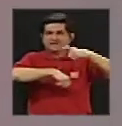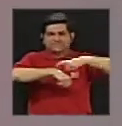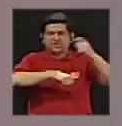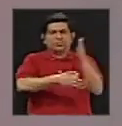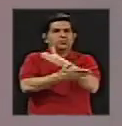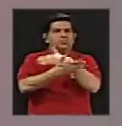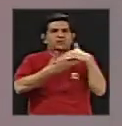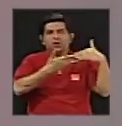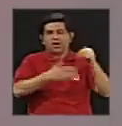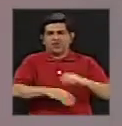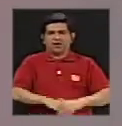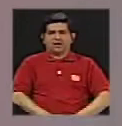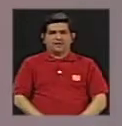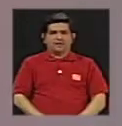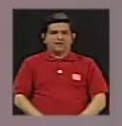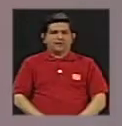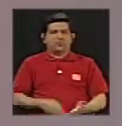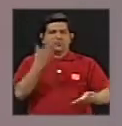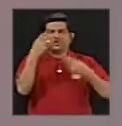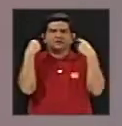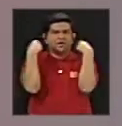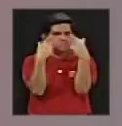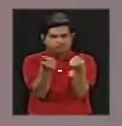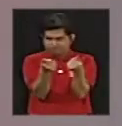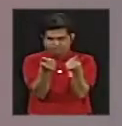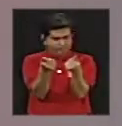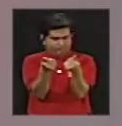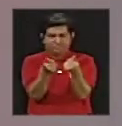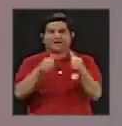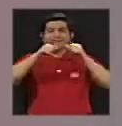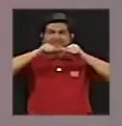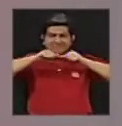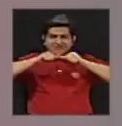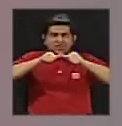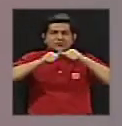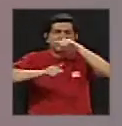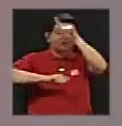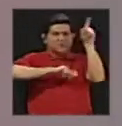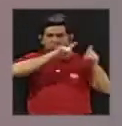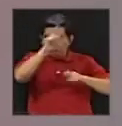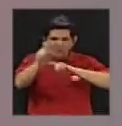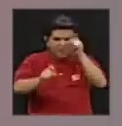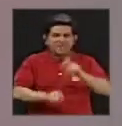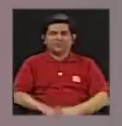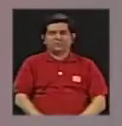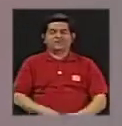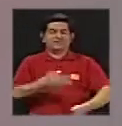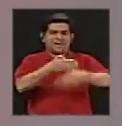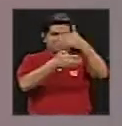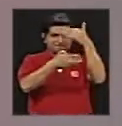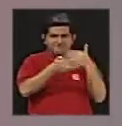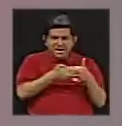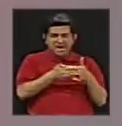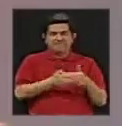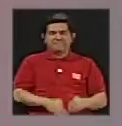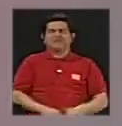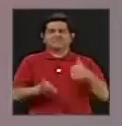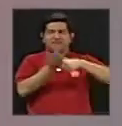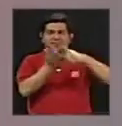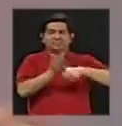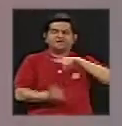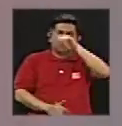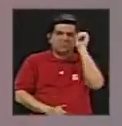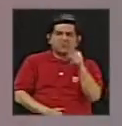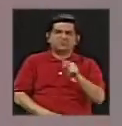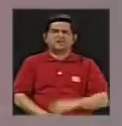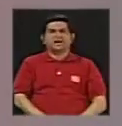algo, digamos, repentino, sino que da continuidad a preguntas de encuestas preelectorales donde ya preguntamos, bueno,